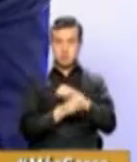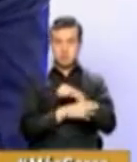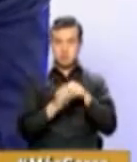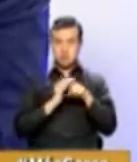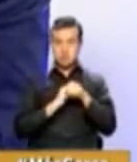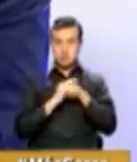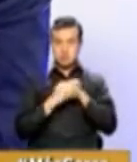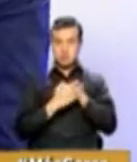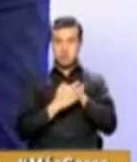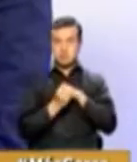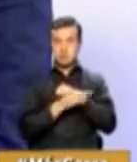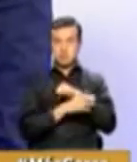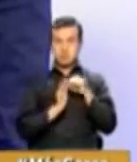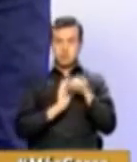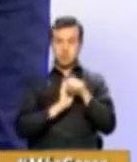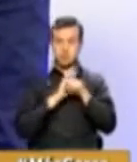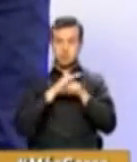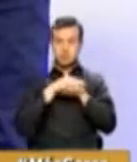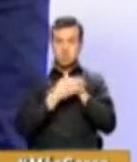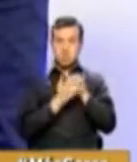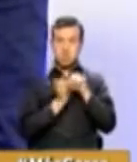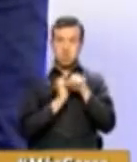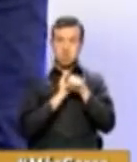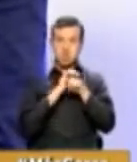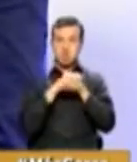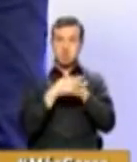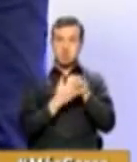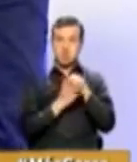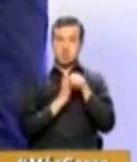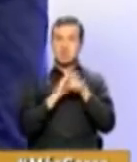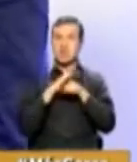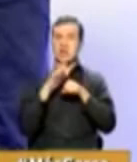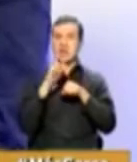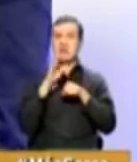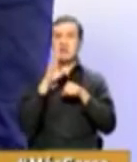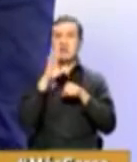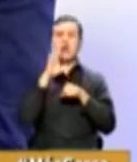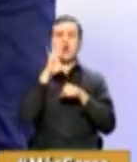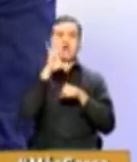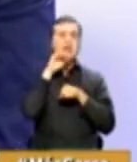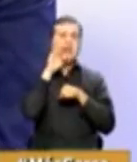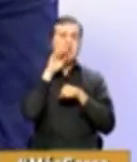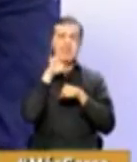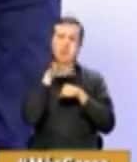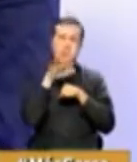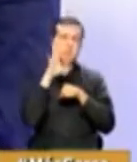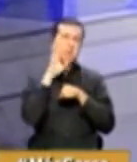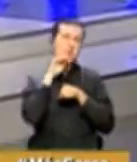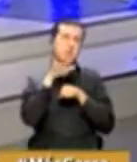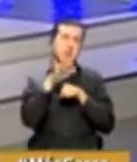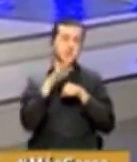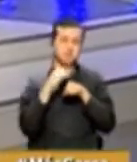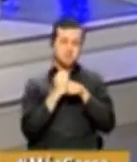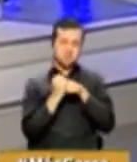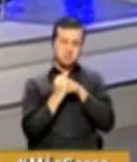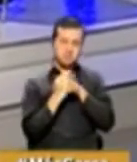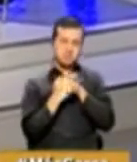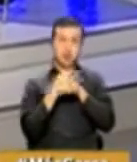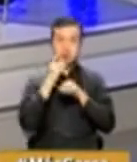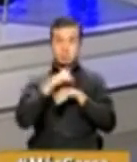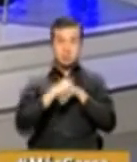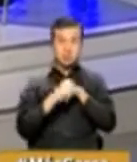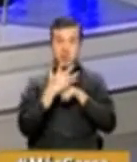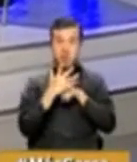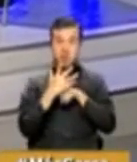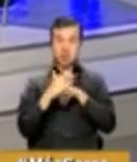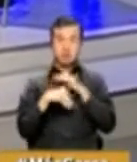este estaba como que cubierto por una capa más o menos gris, opaca. Okay. Y si no me sometía a dicha cirugía,